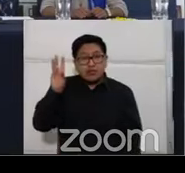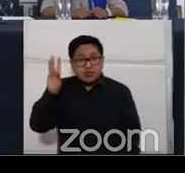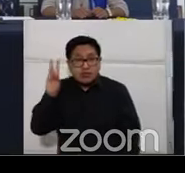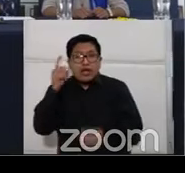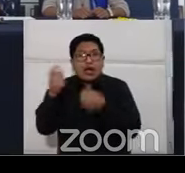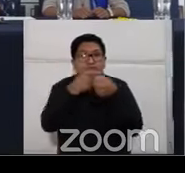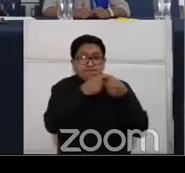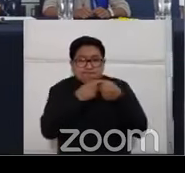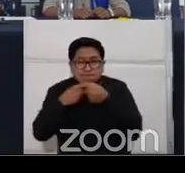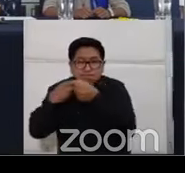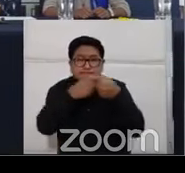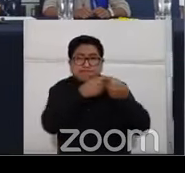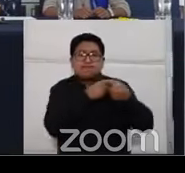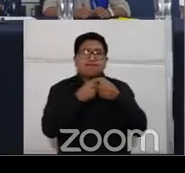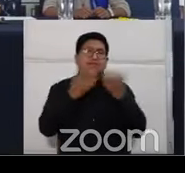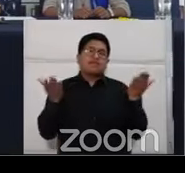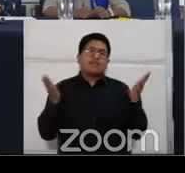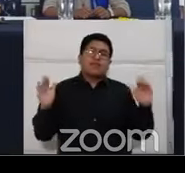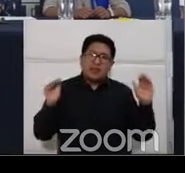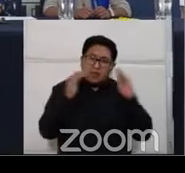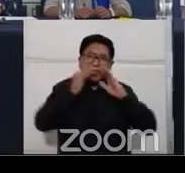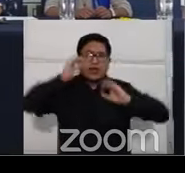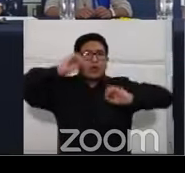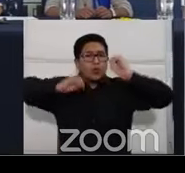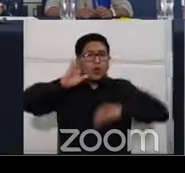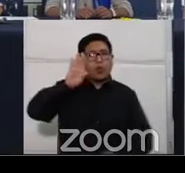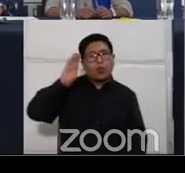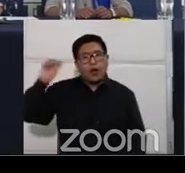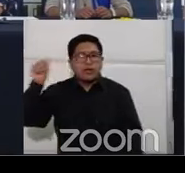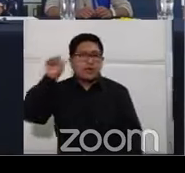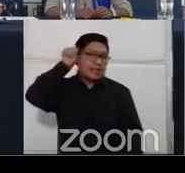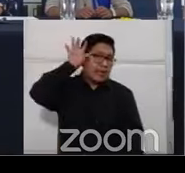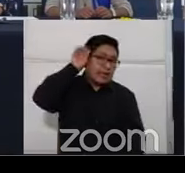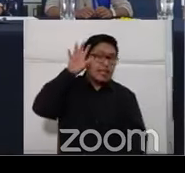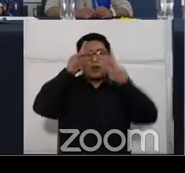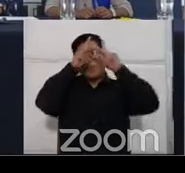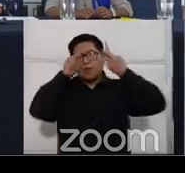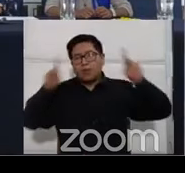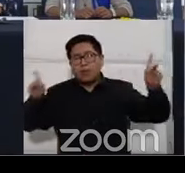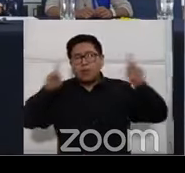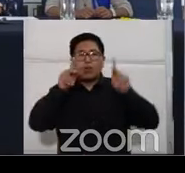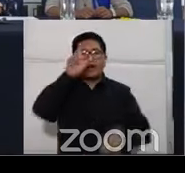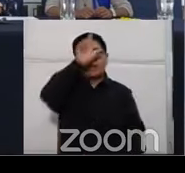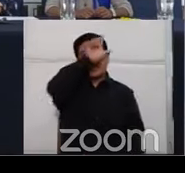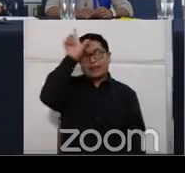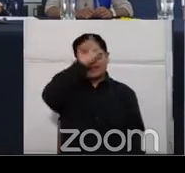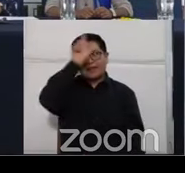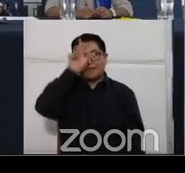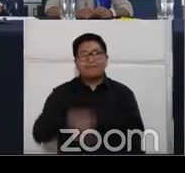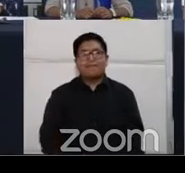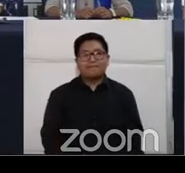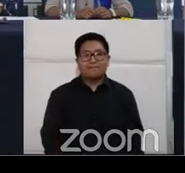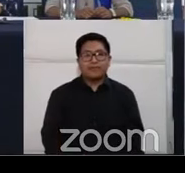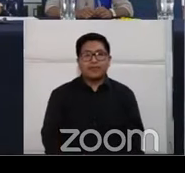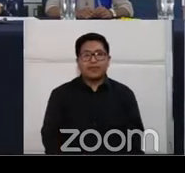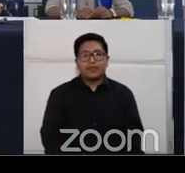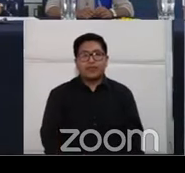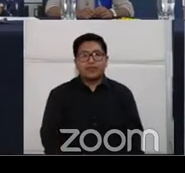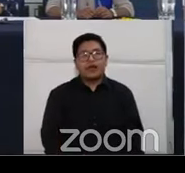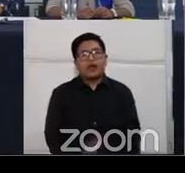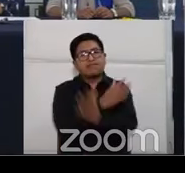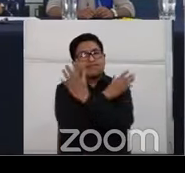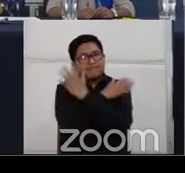encuentran en los departamentos de la paz oruro cochabamba andar y la santa cruz potosí y agua queremos también